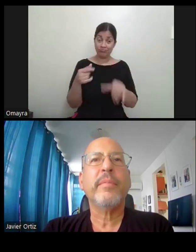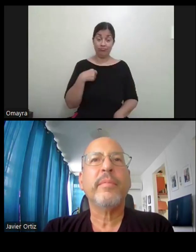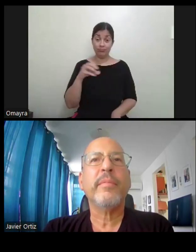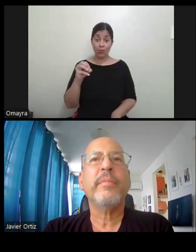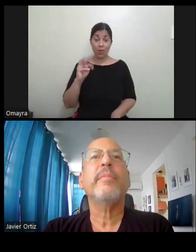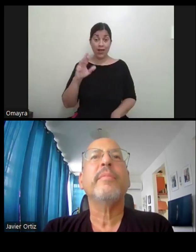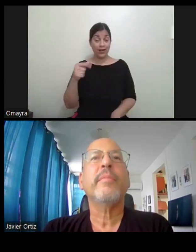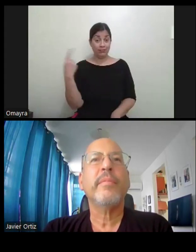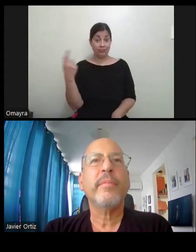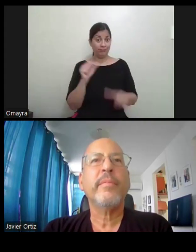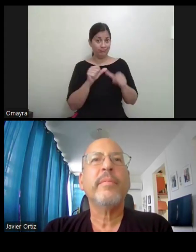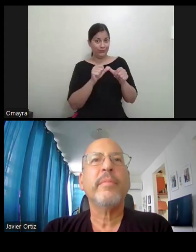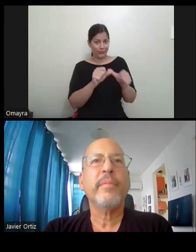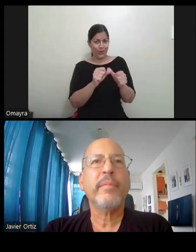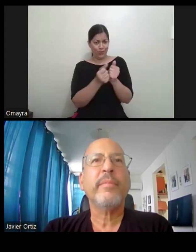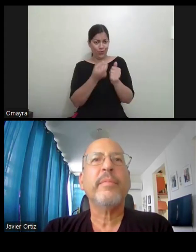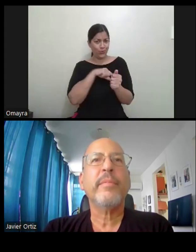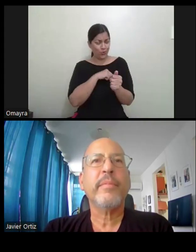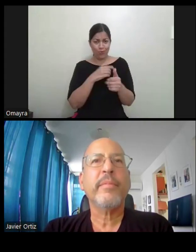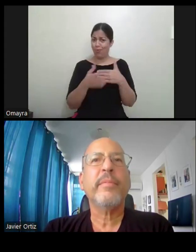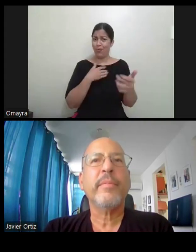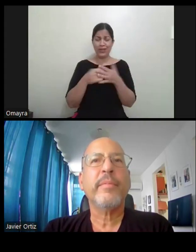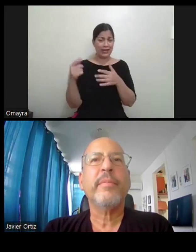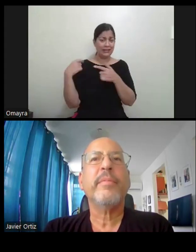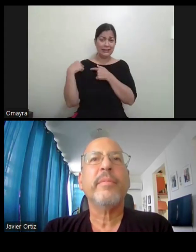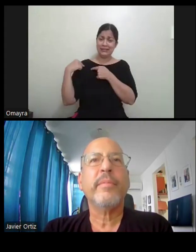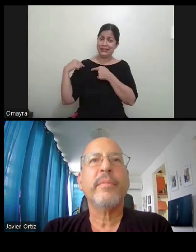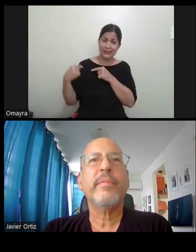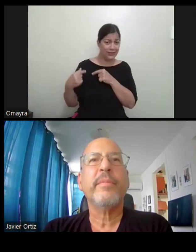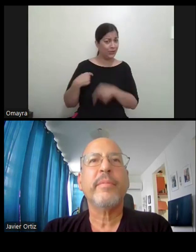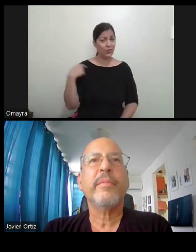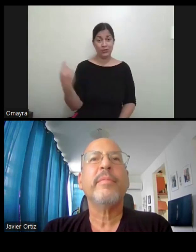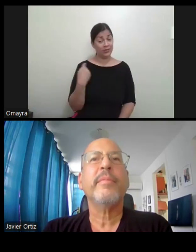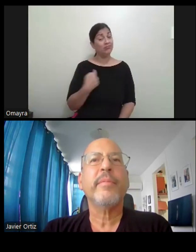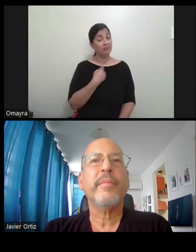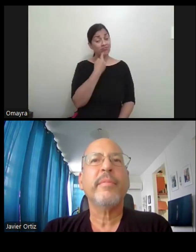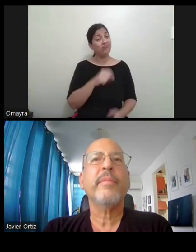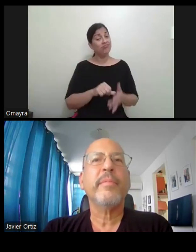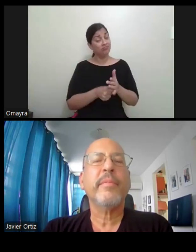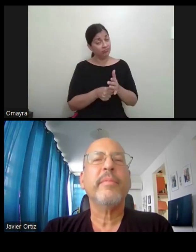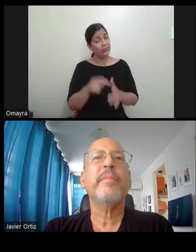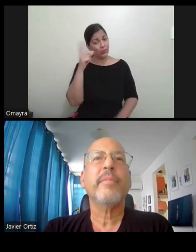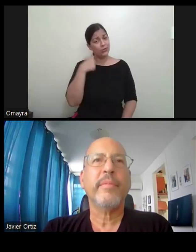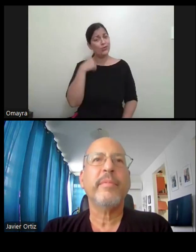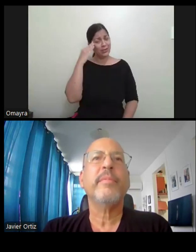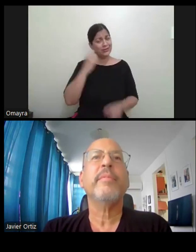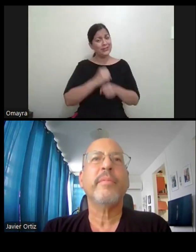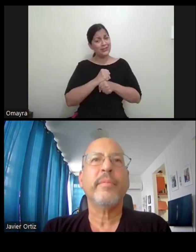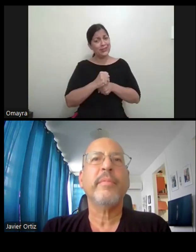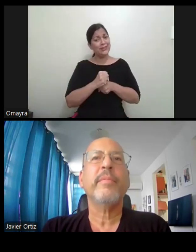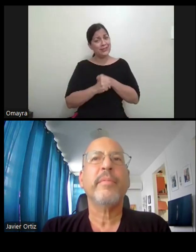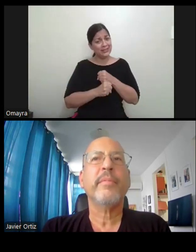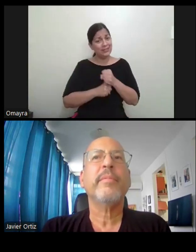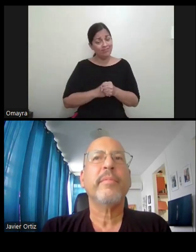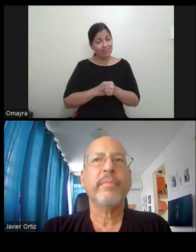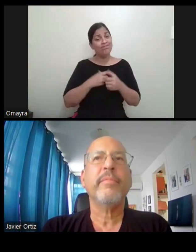Omaira que sigue con nosotros a pesar de que tiene esa lesión. Yo lo quiero siempre decir porque para mí es un sacrificio que ella hace. Es un esfuerzo.